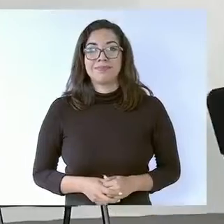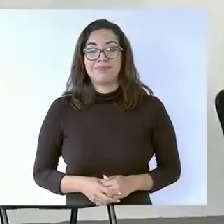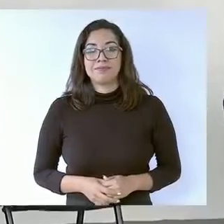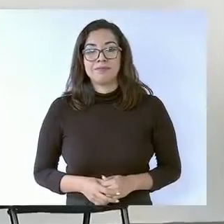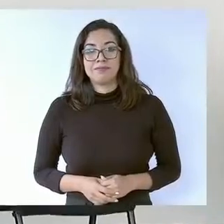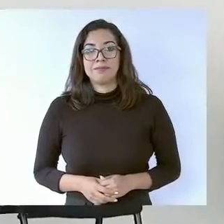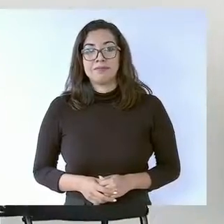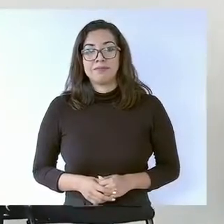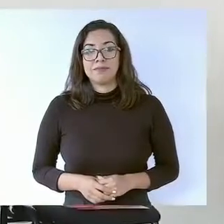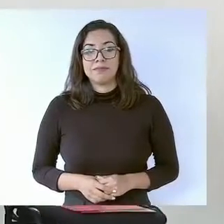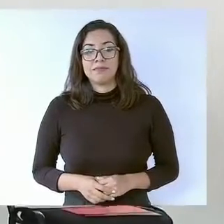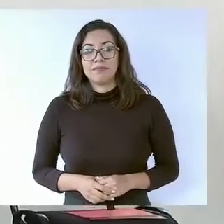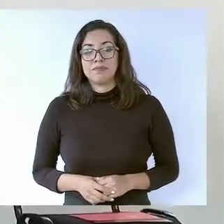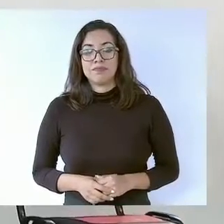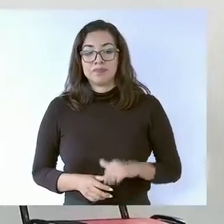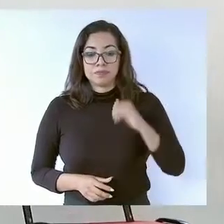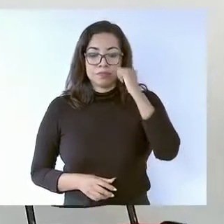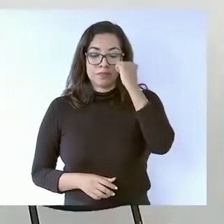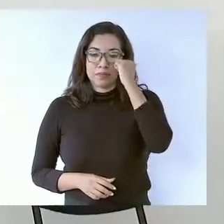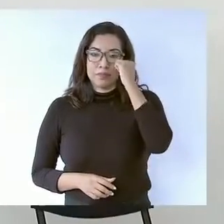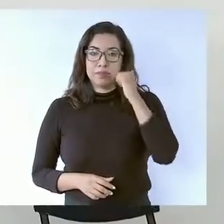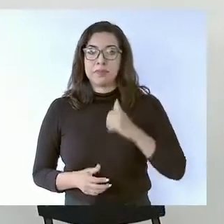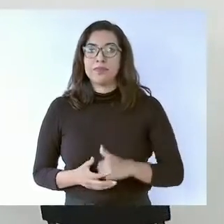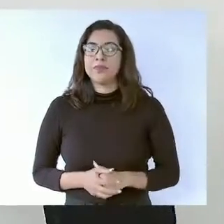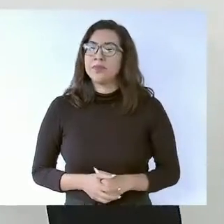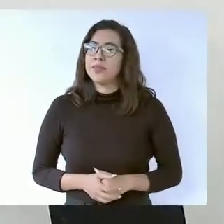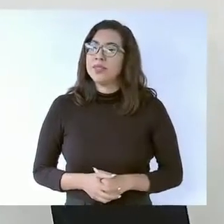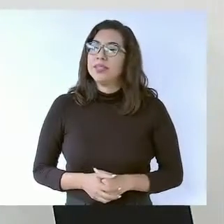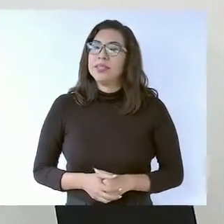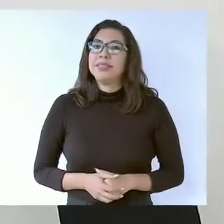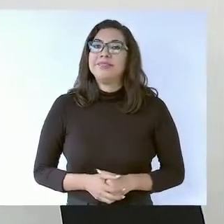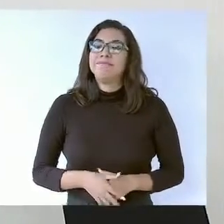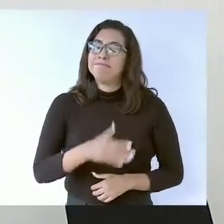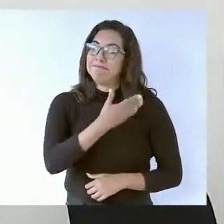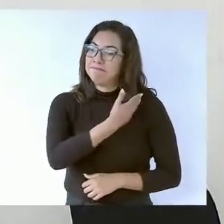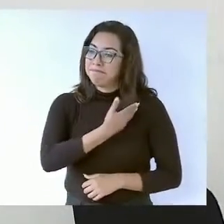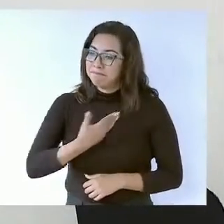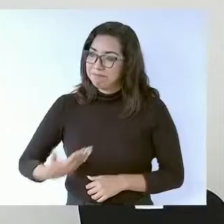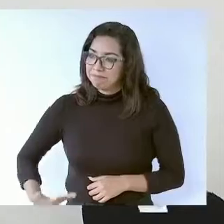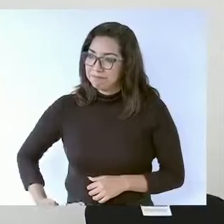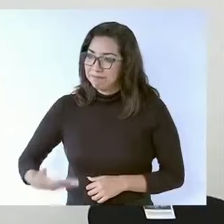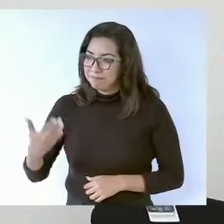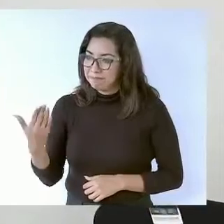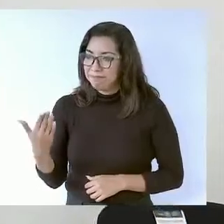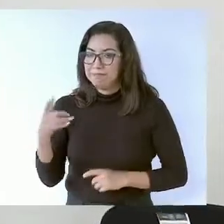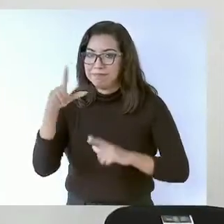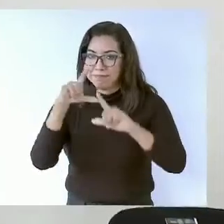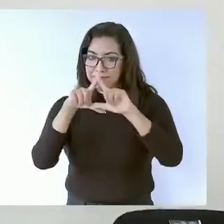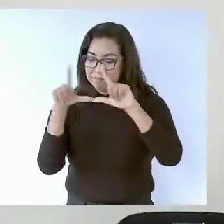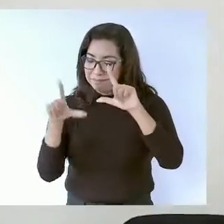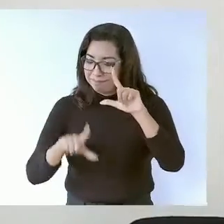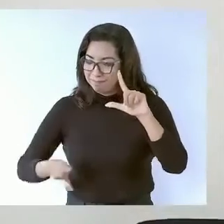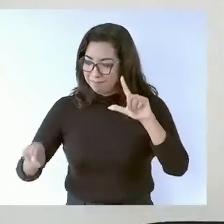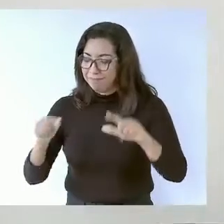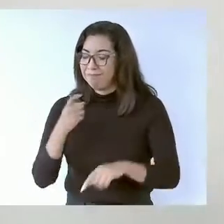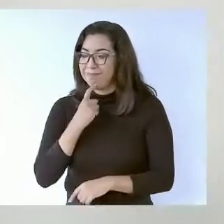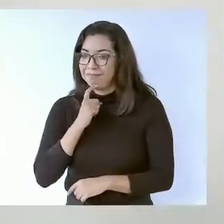Muchas gracias. Ciudadano presidente de los Estados Unidos Mexicanos, licenciado Andrés Manuel López